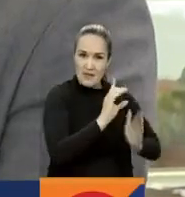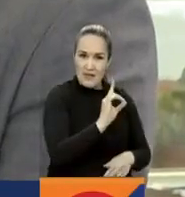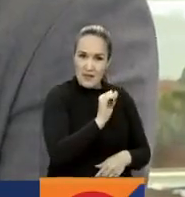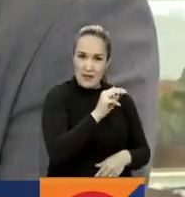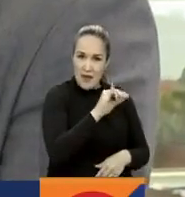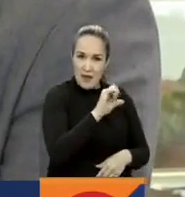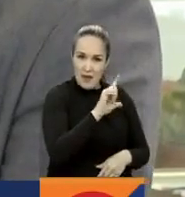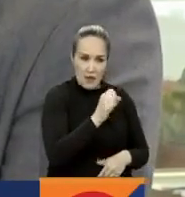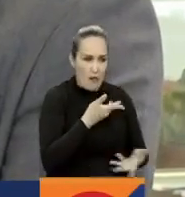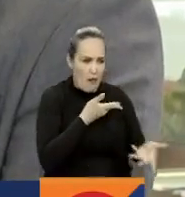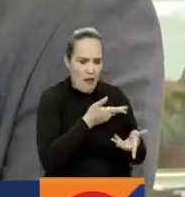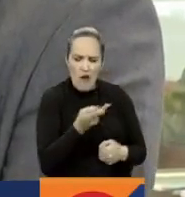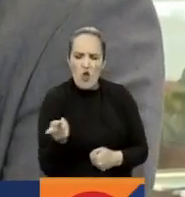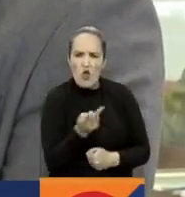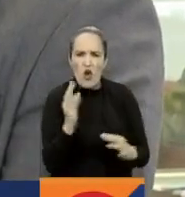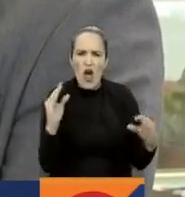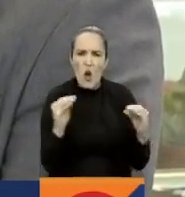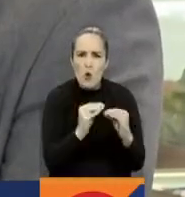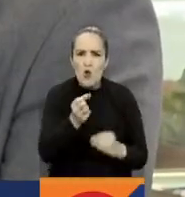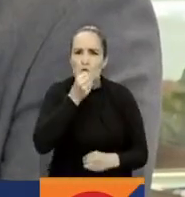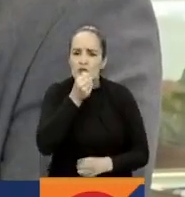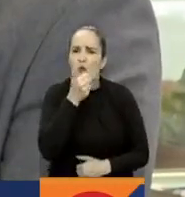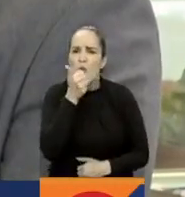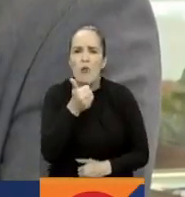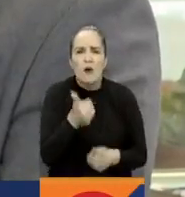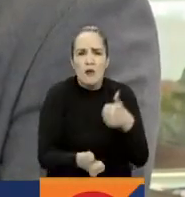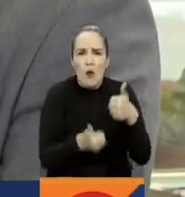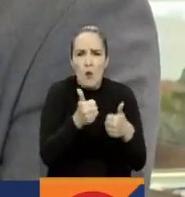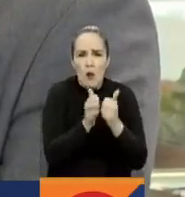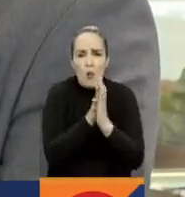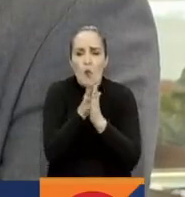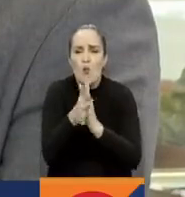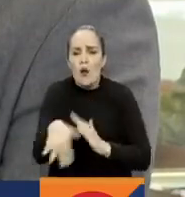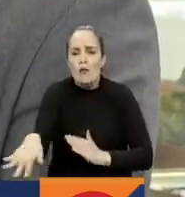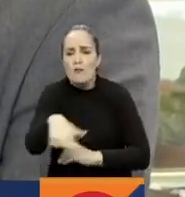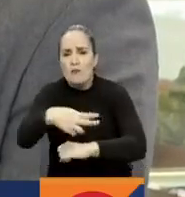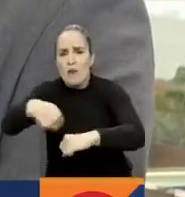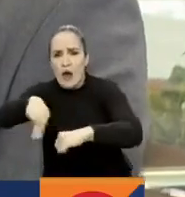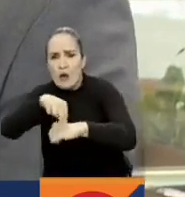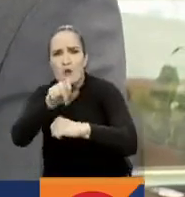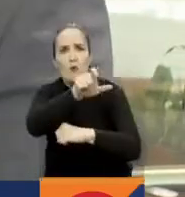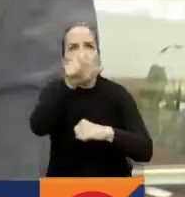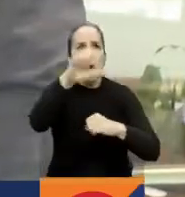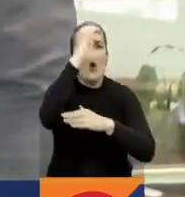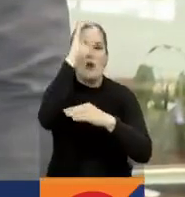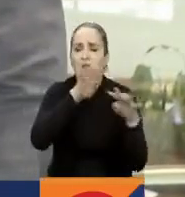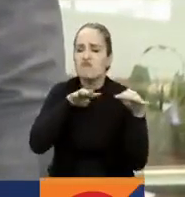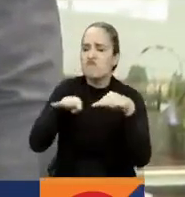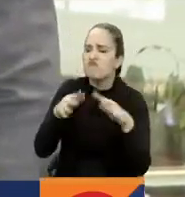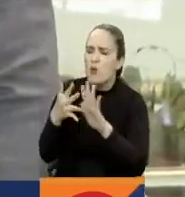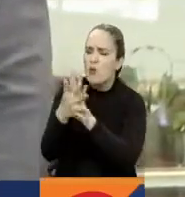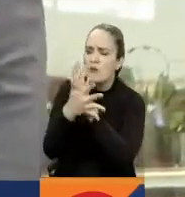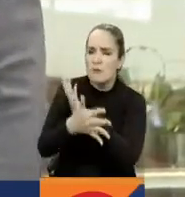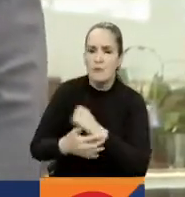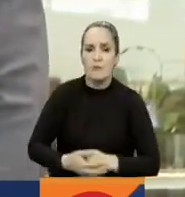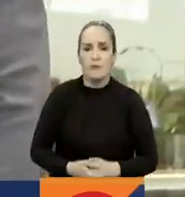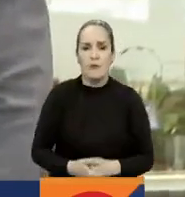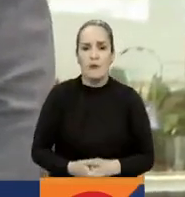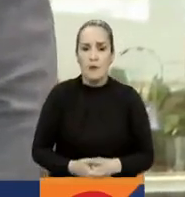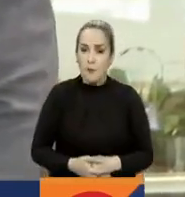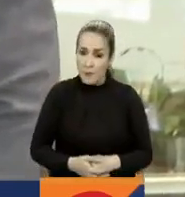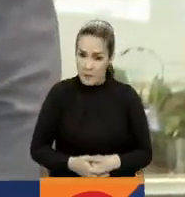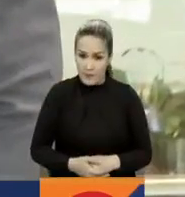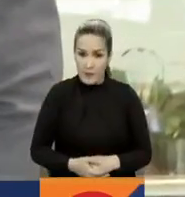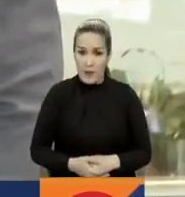las noticias buenas, esas noticias que usted tiene para la gente de su región y del país? Bien, el mandato de